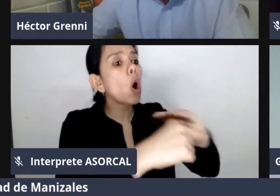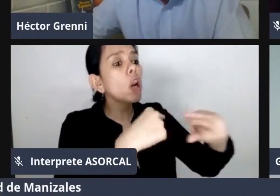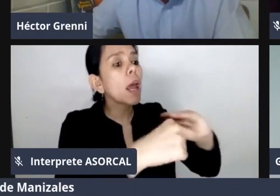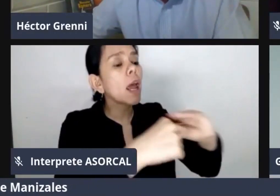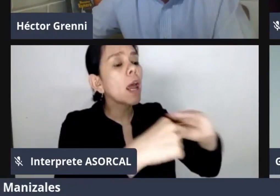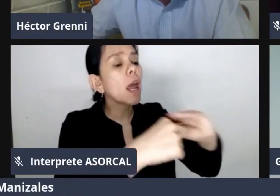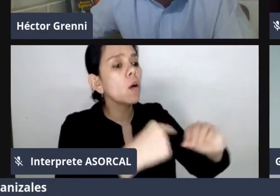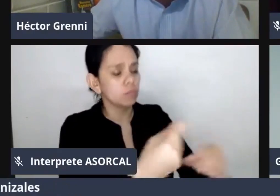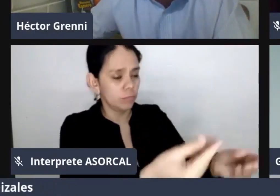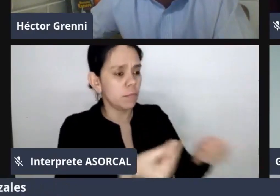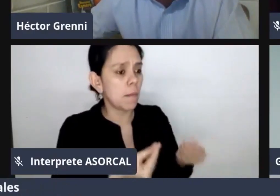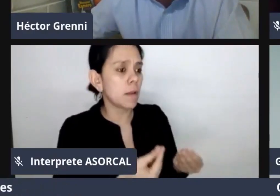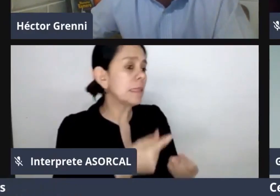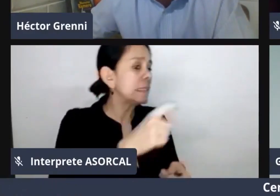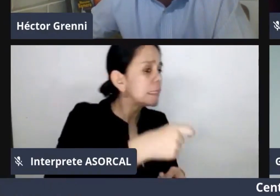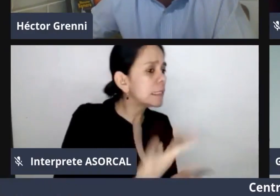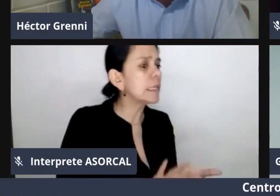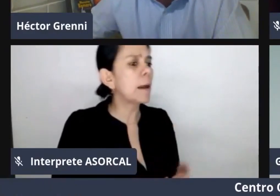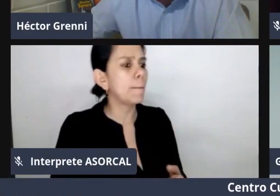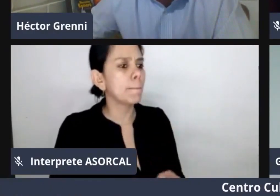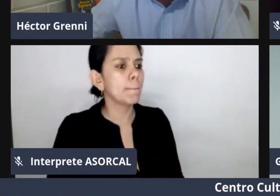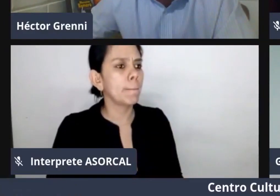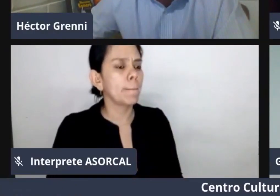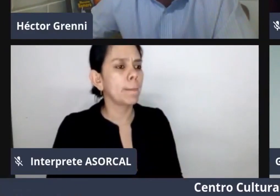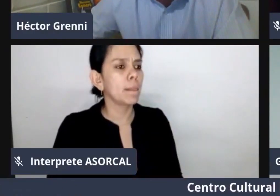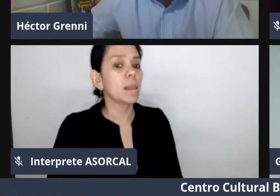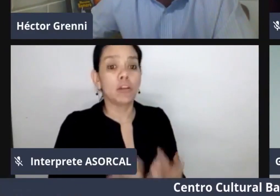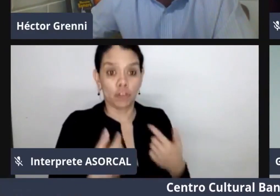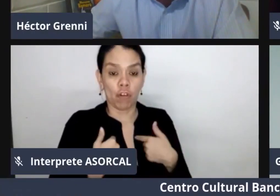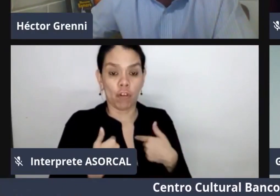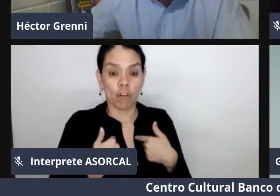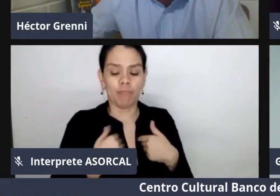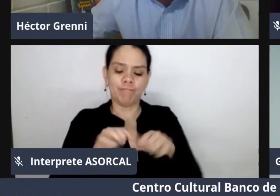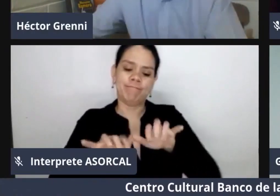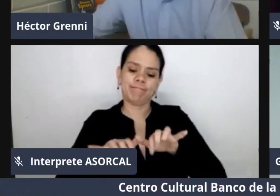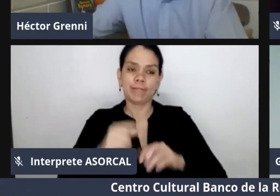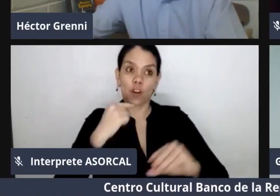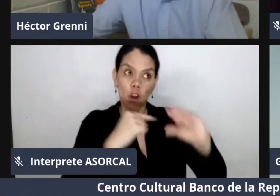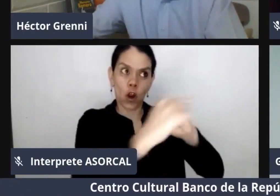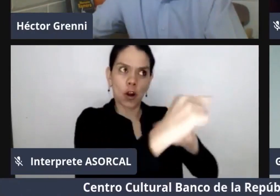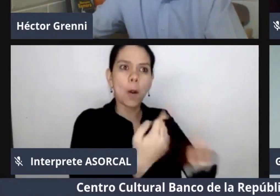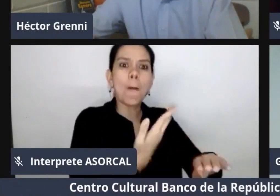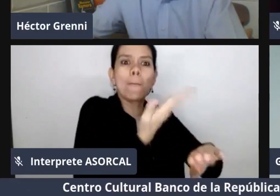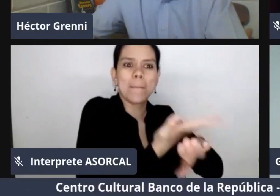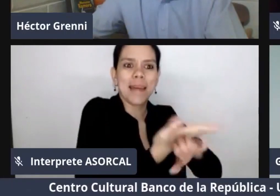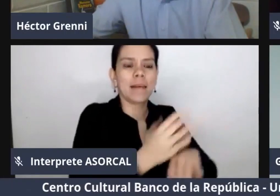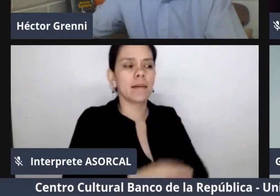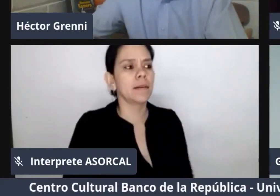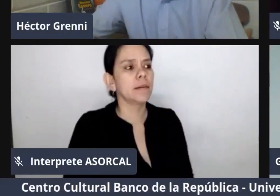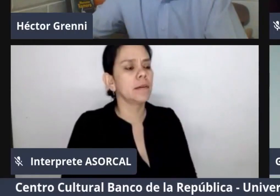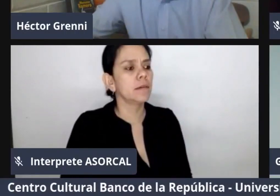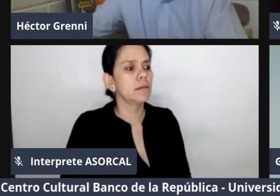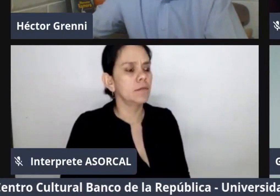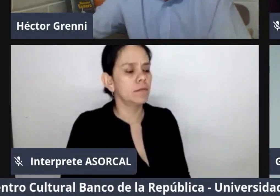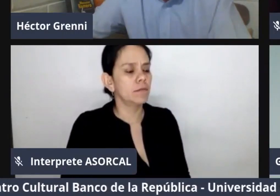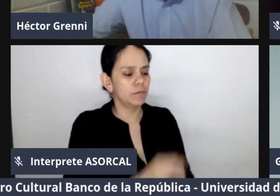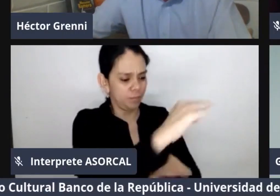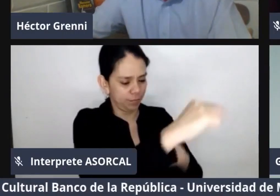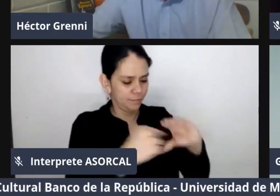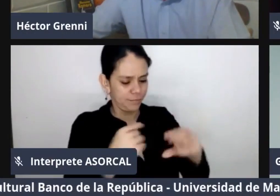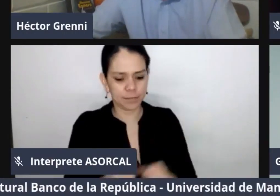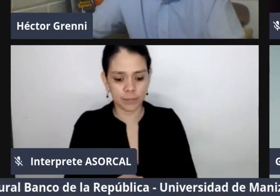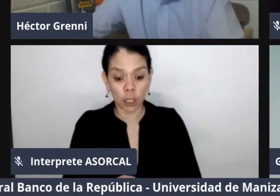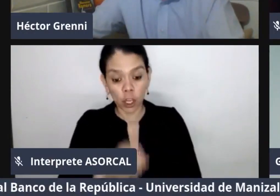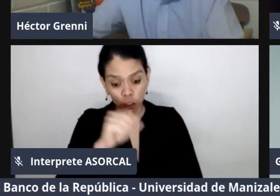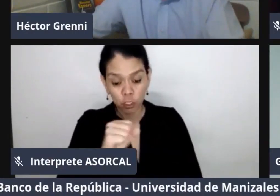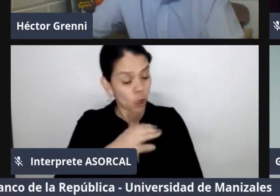no? ¿Cuál documento quiere? Yo no quería algún documento, quería ir y hurgar los papeles.